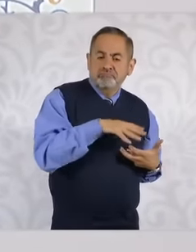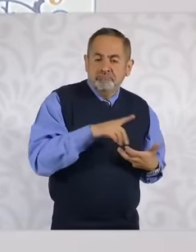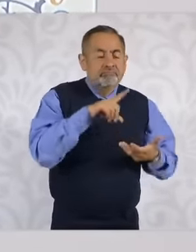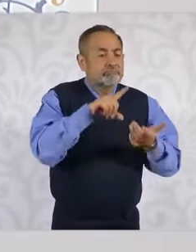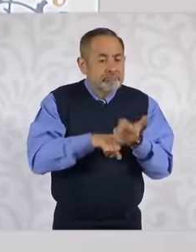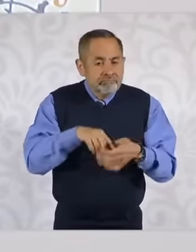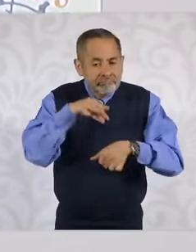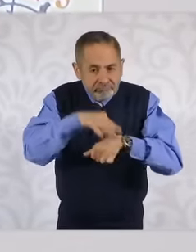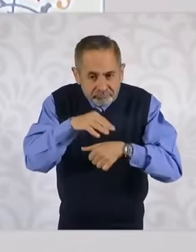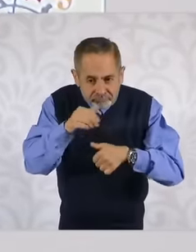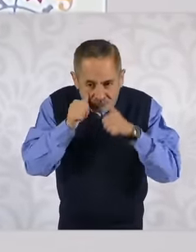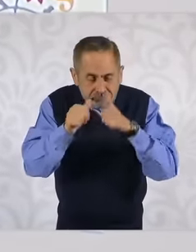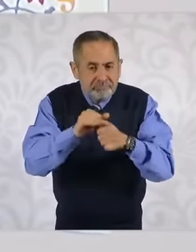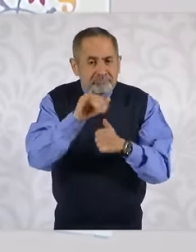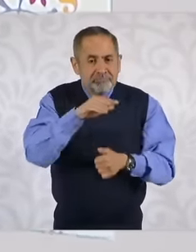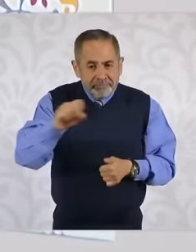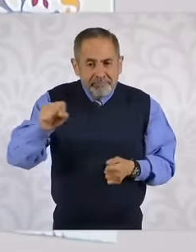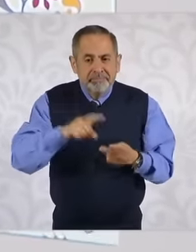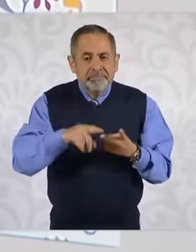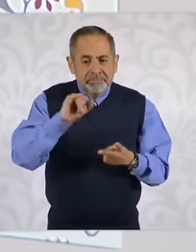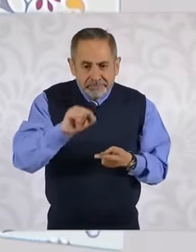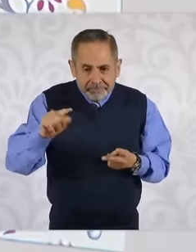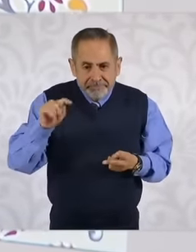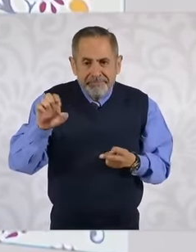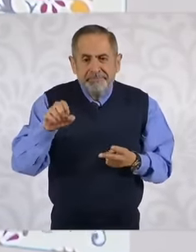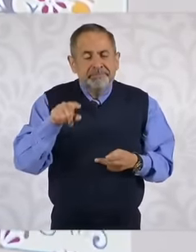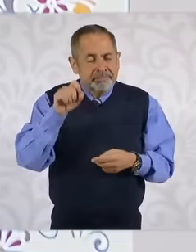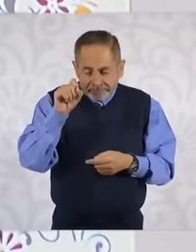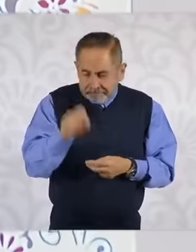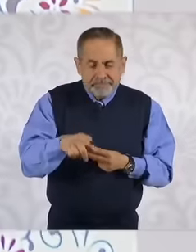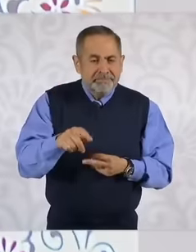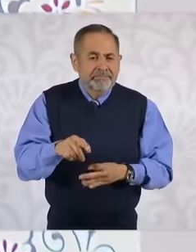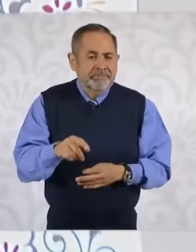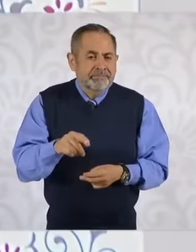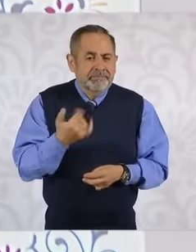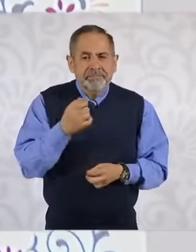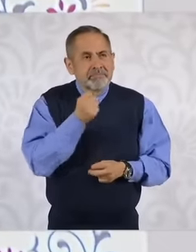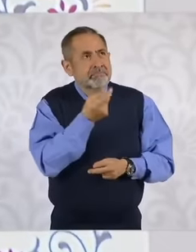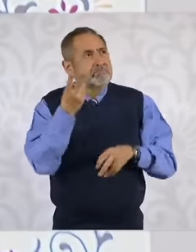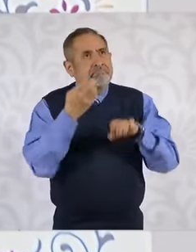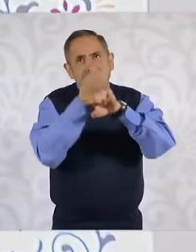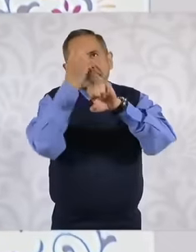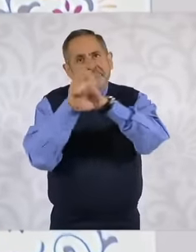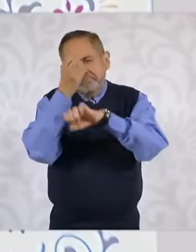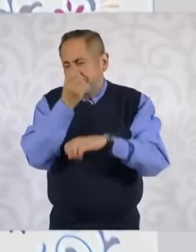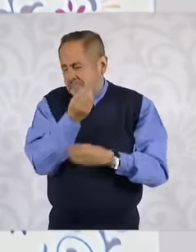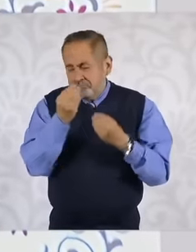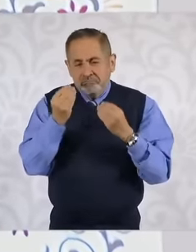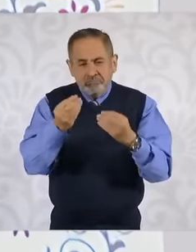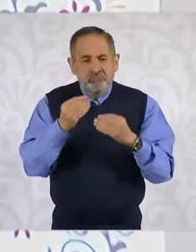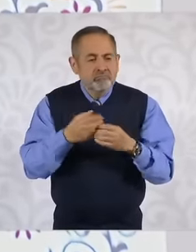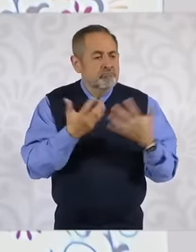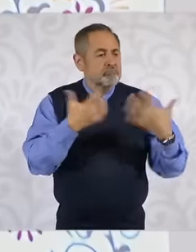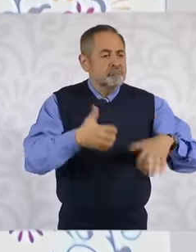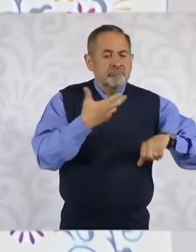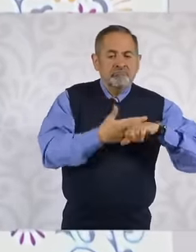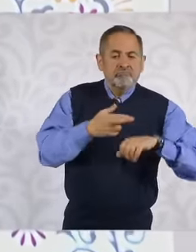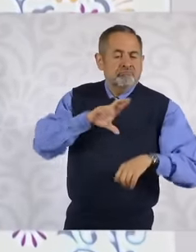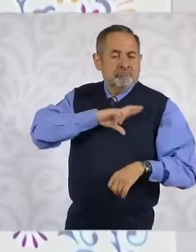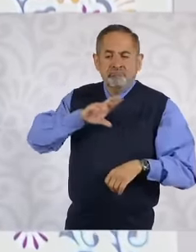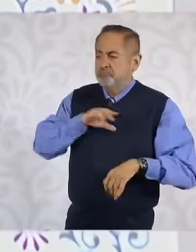servicios médicos del IMSS, del ISSSTE e incluso de muchos estados por empresas